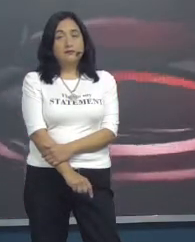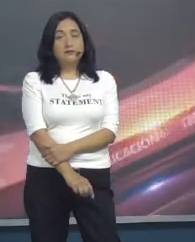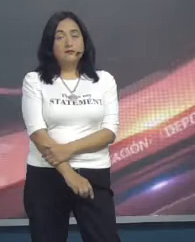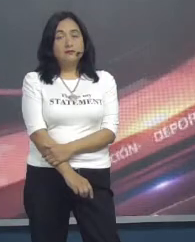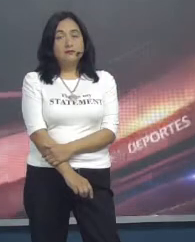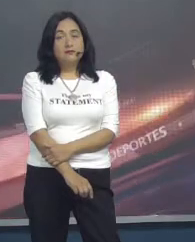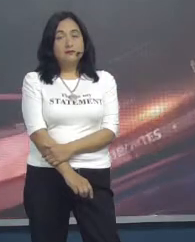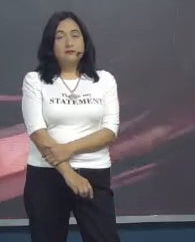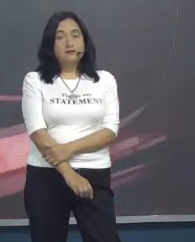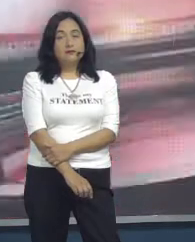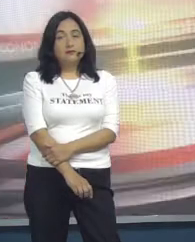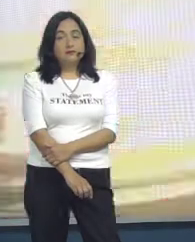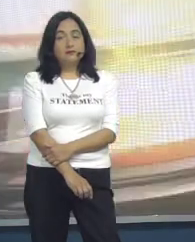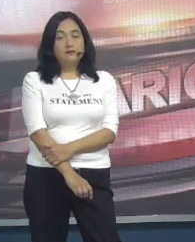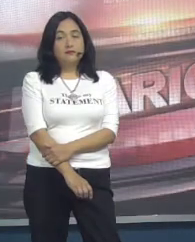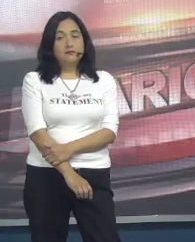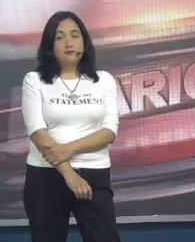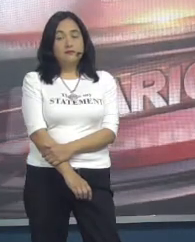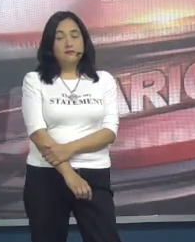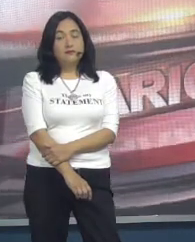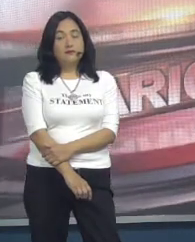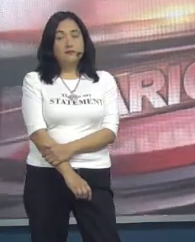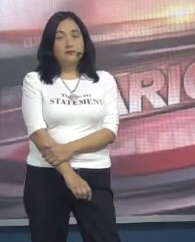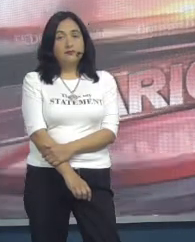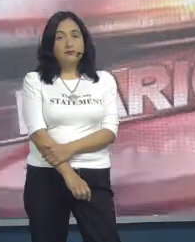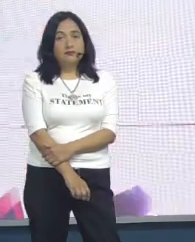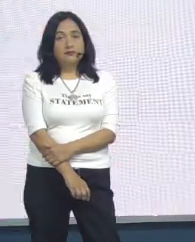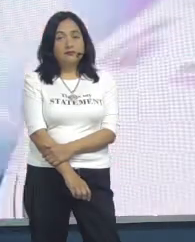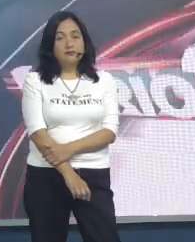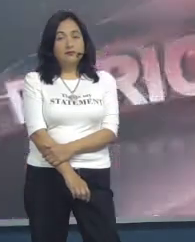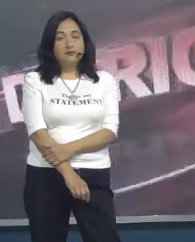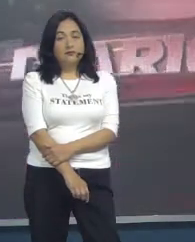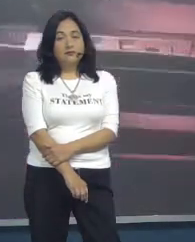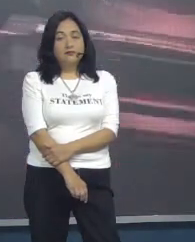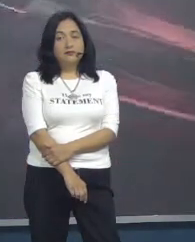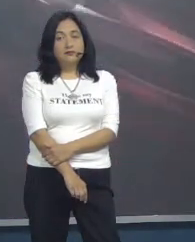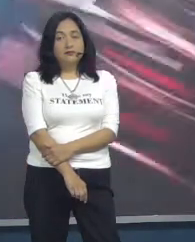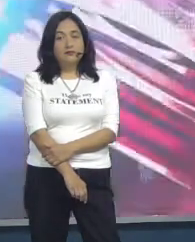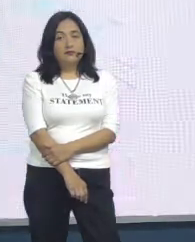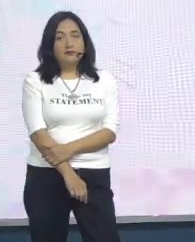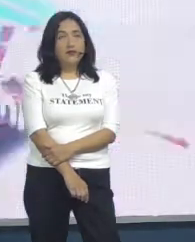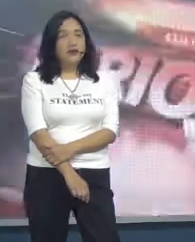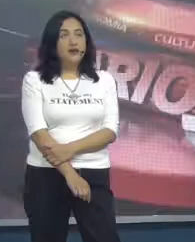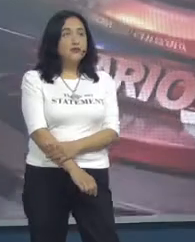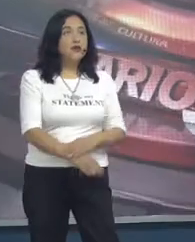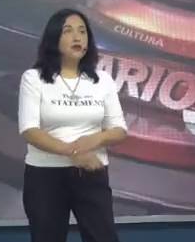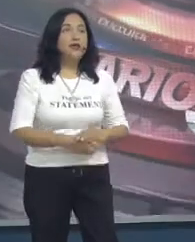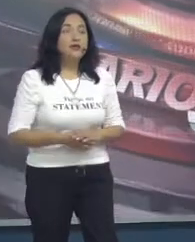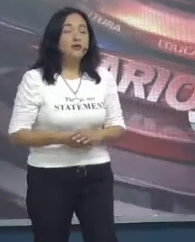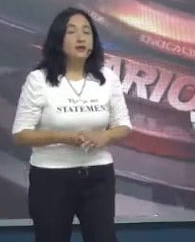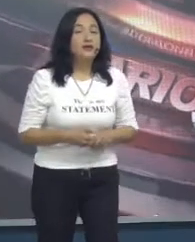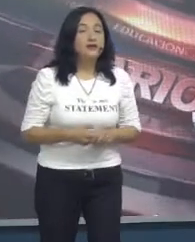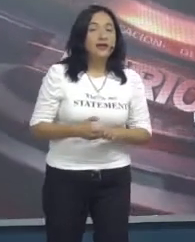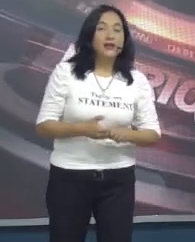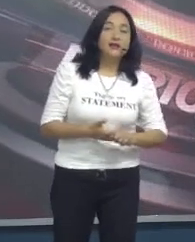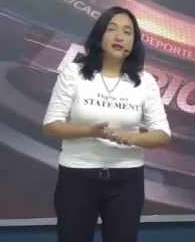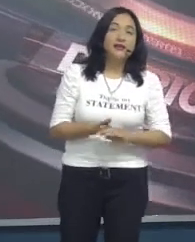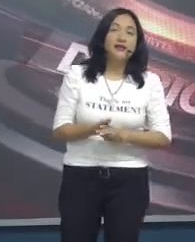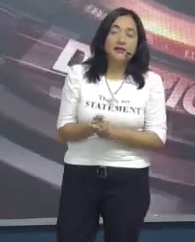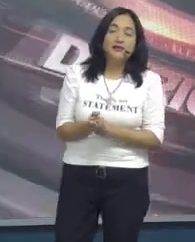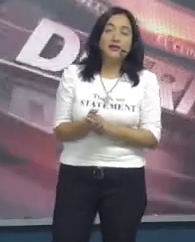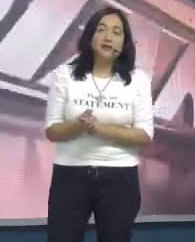gobernador como está ante estas cosas. Entonces tenemos que reorganizar esa fecha. Bien, ¿hay muchos barrios por